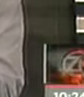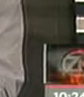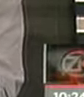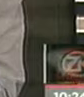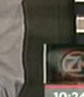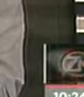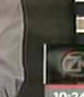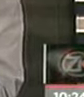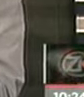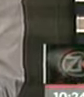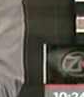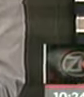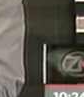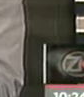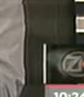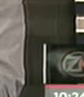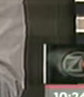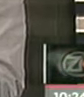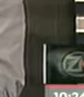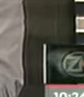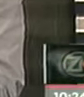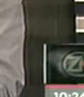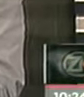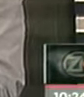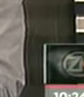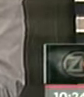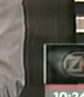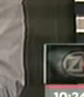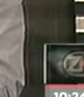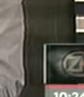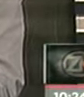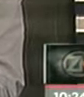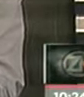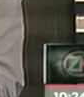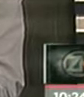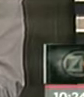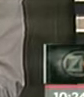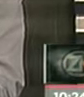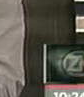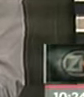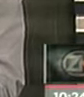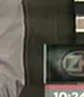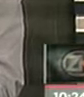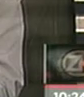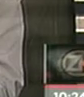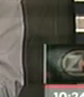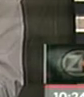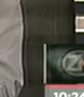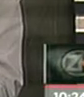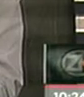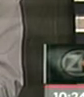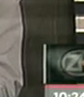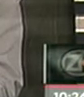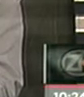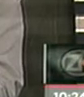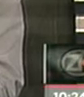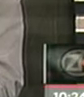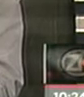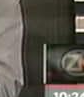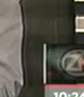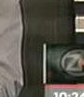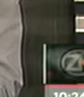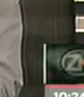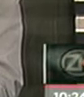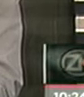muerte por un personaje que no tiene pena de andar viviendo por ahí, dando tumbos, dando vergüenza